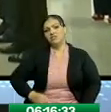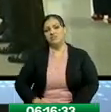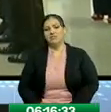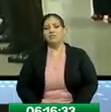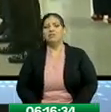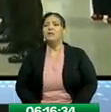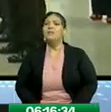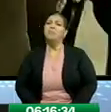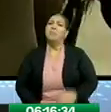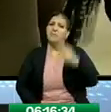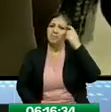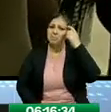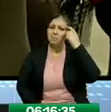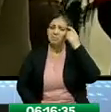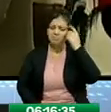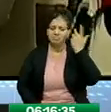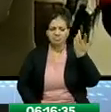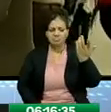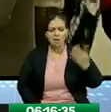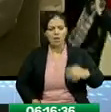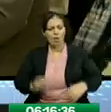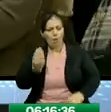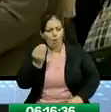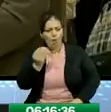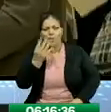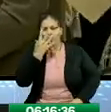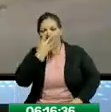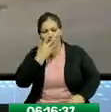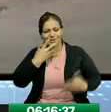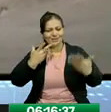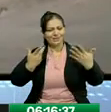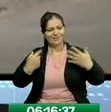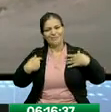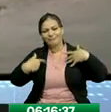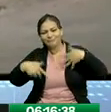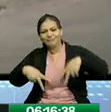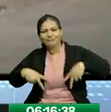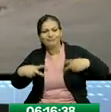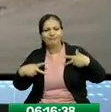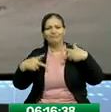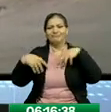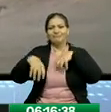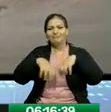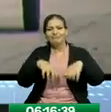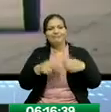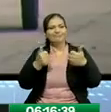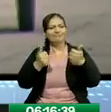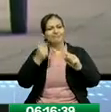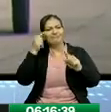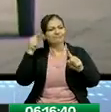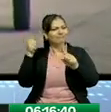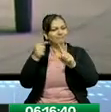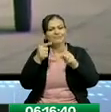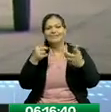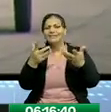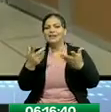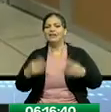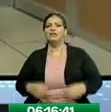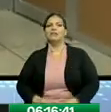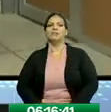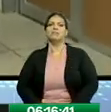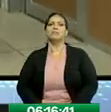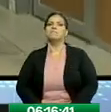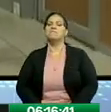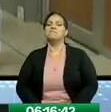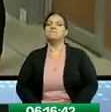fuimos jóvenes una vez. Y todos también cometimos locuras. Pero esto no es locura, eso ya es. Ya rompió el